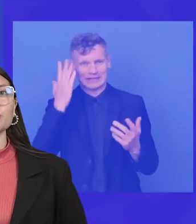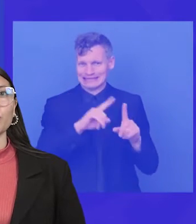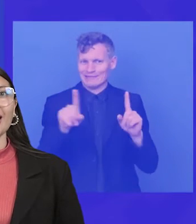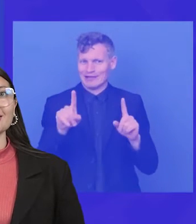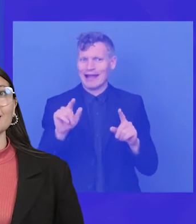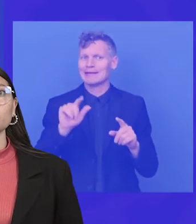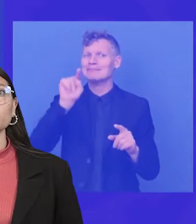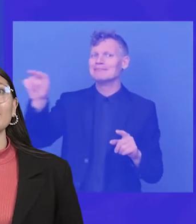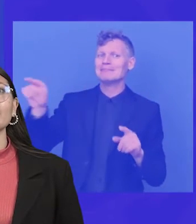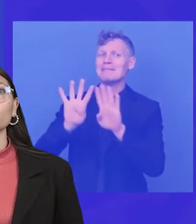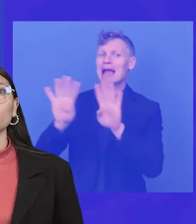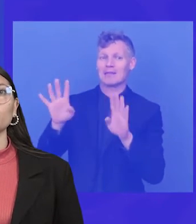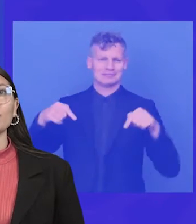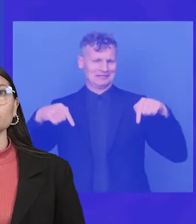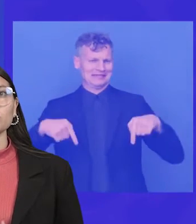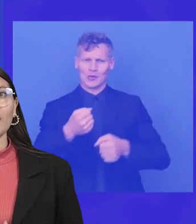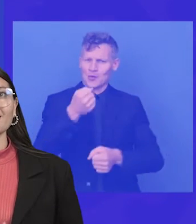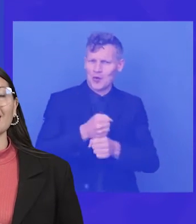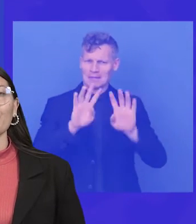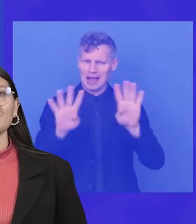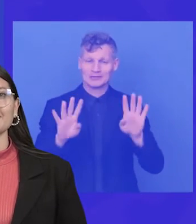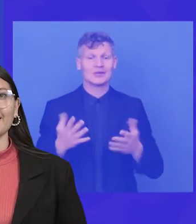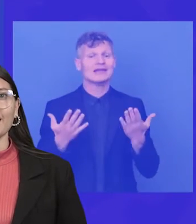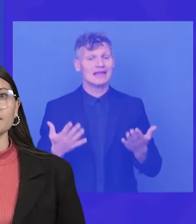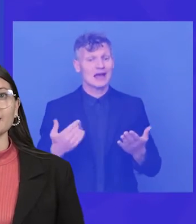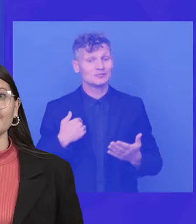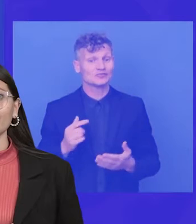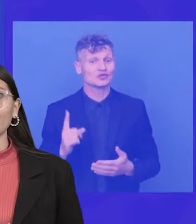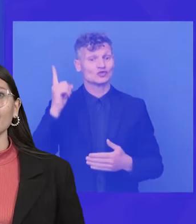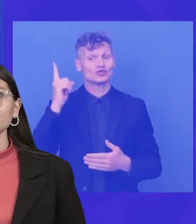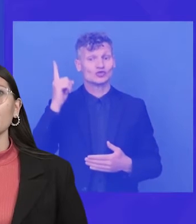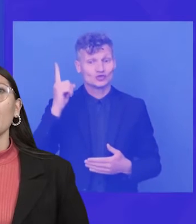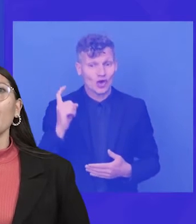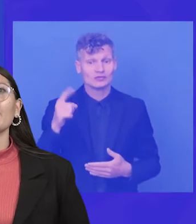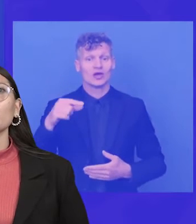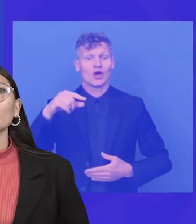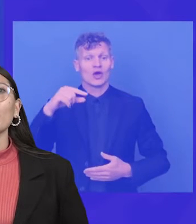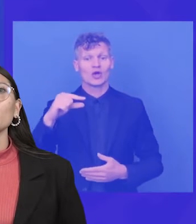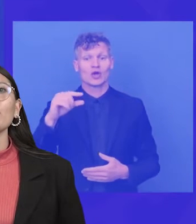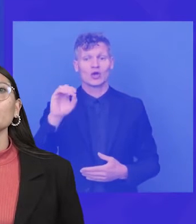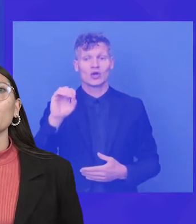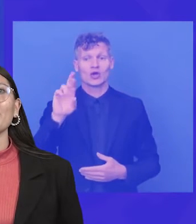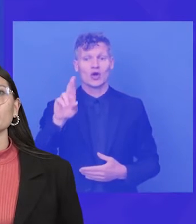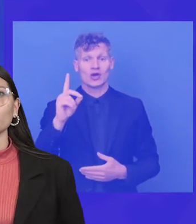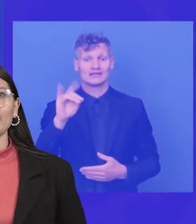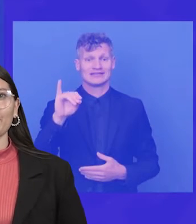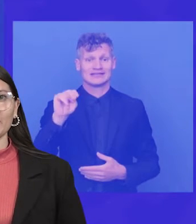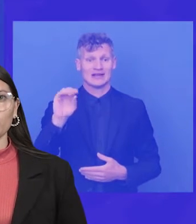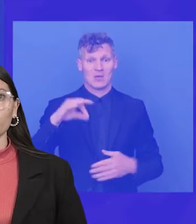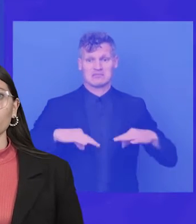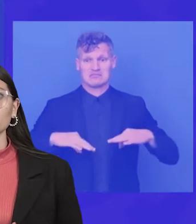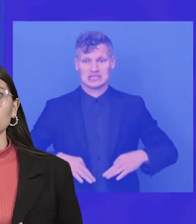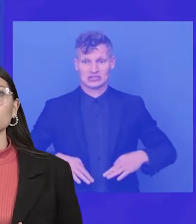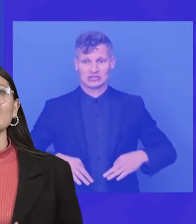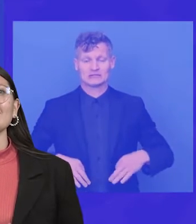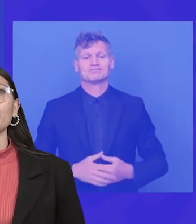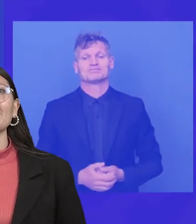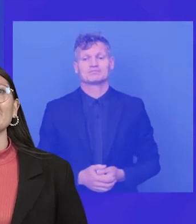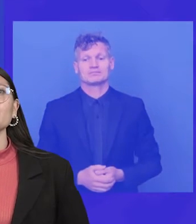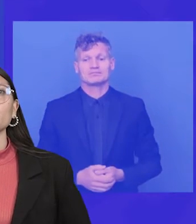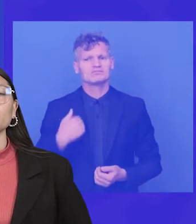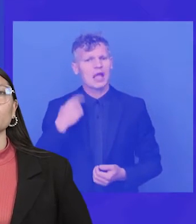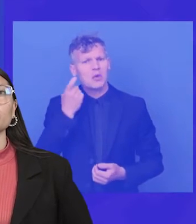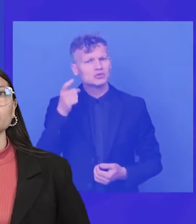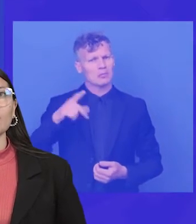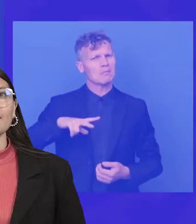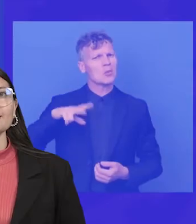gobiernos nacionales y sus interlocutores sociales, empresariales y sindicales para lograr una recuperación del empleo, reforzar sustancialmente